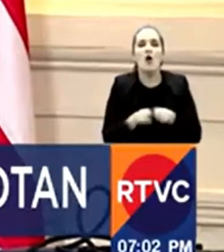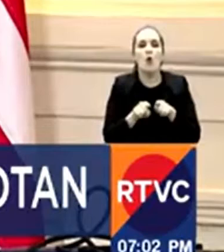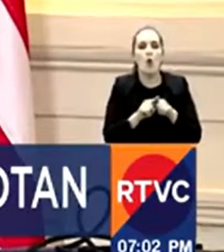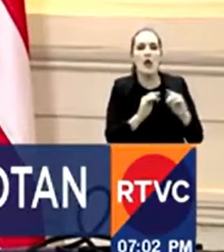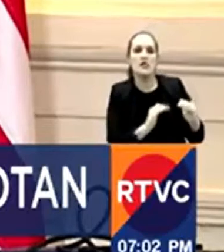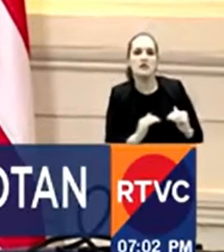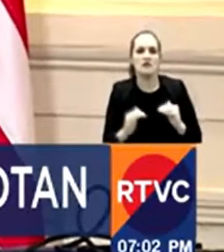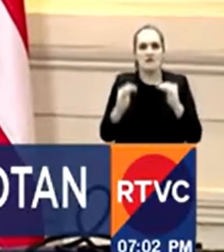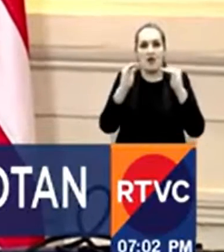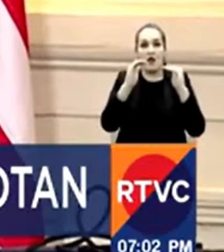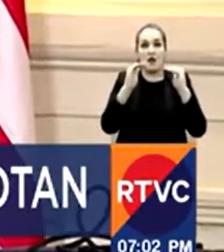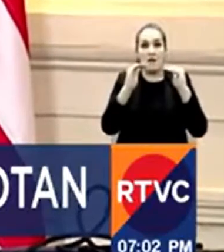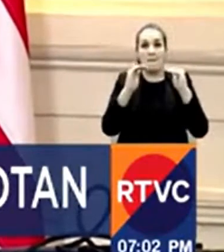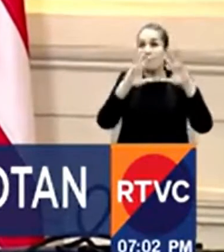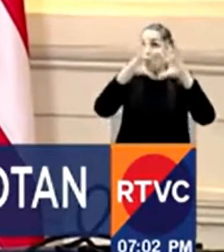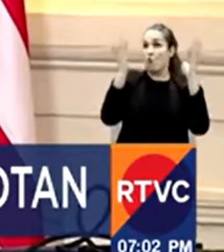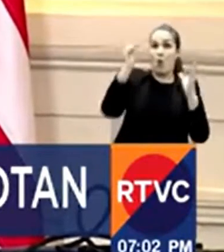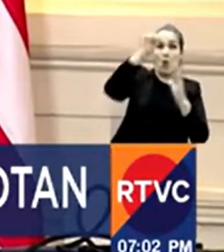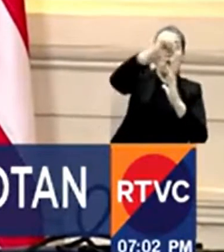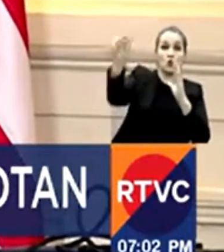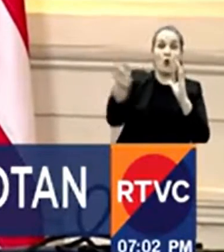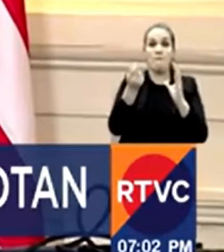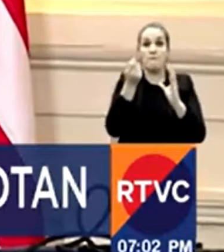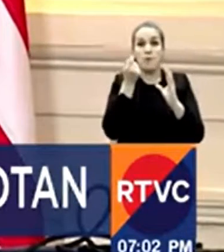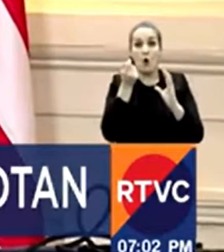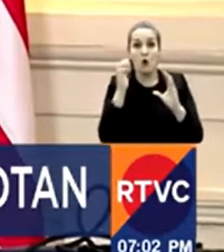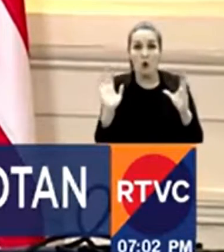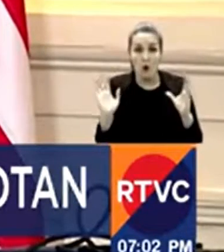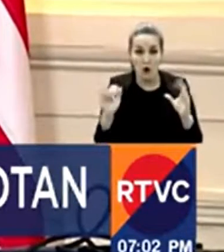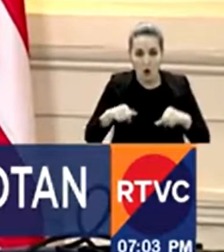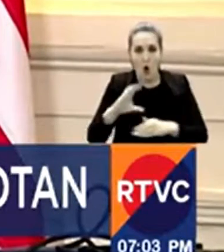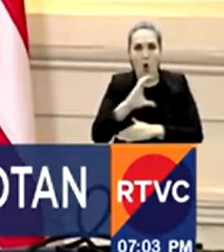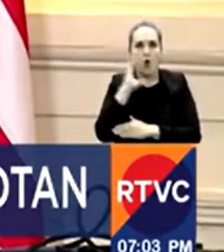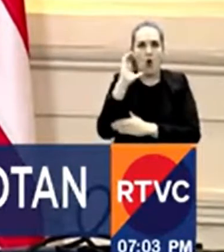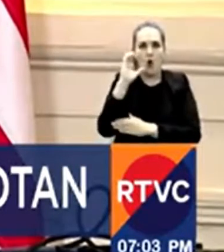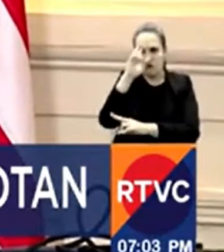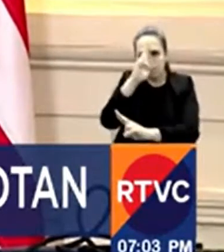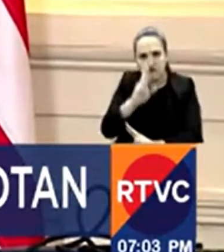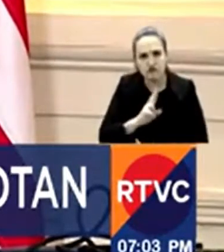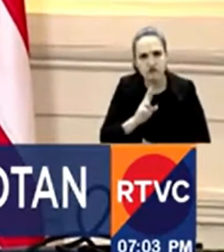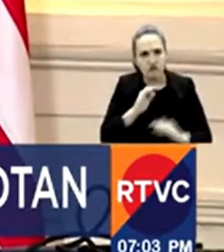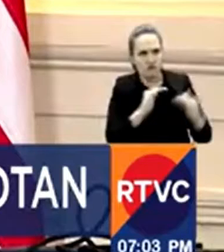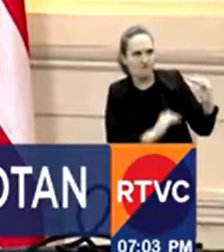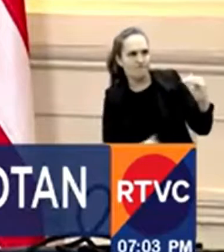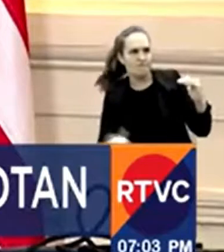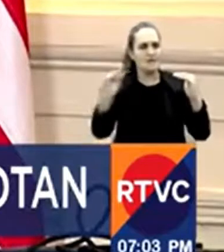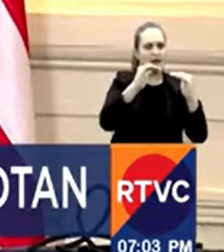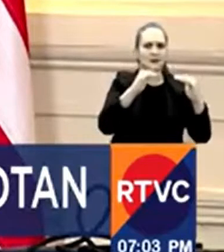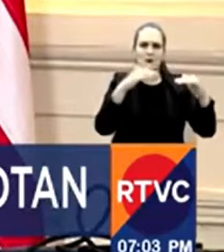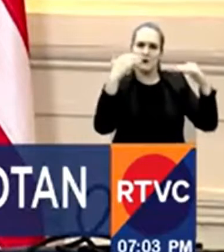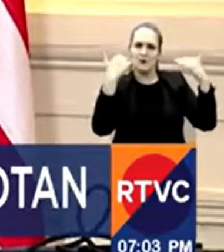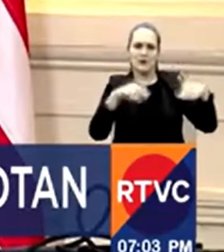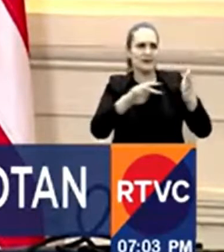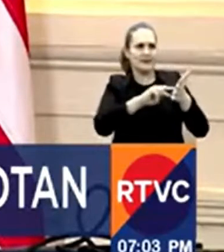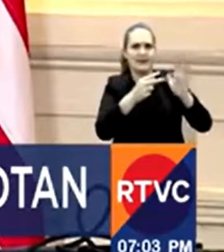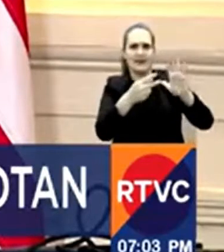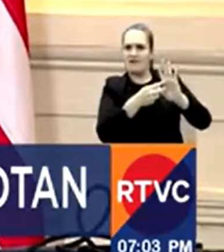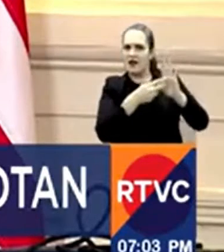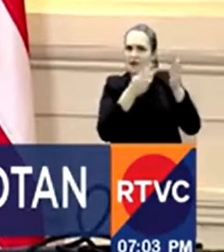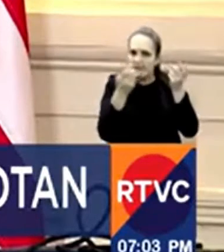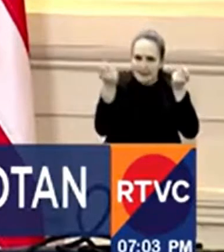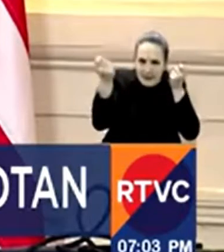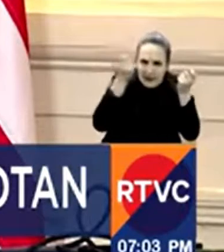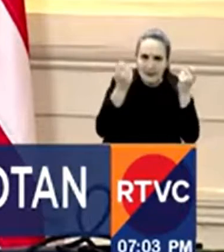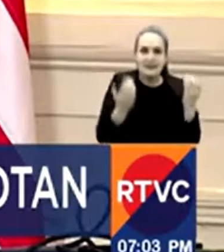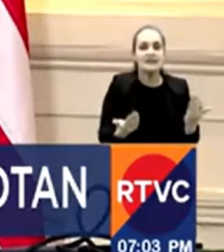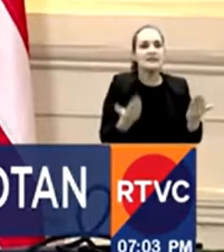pocos países en el mundo y que elevar a Colombia a esa condición pues es algo absolutamente práctico, pero que va a